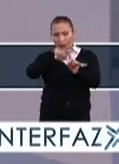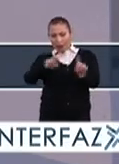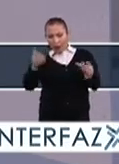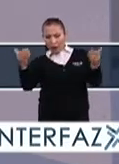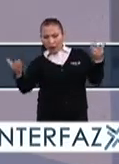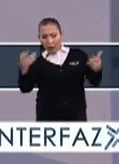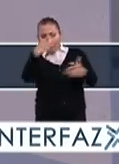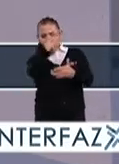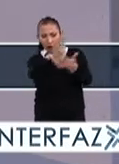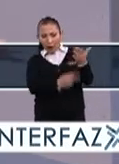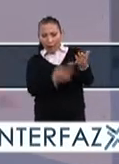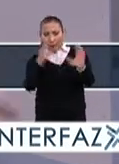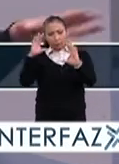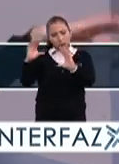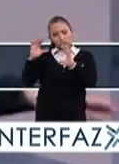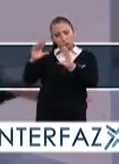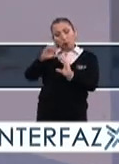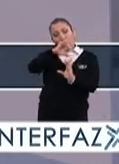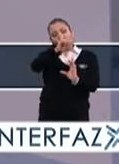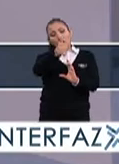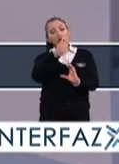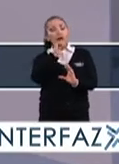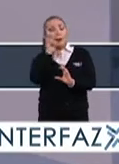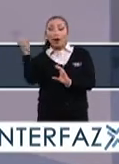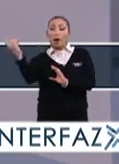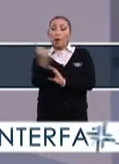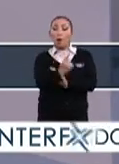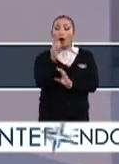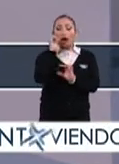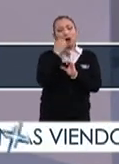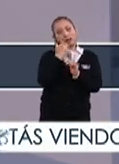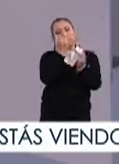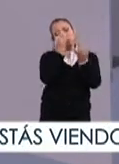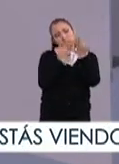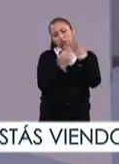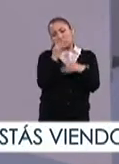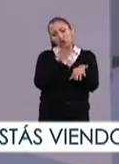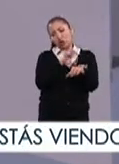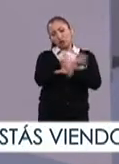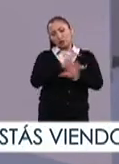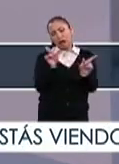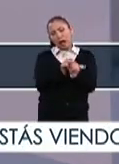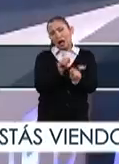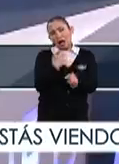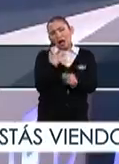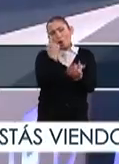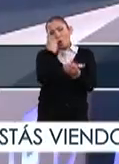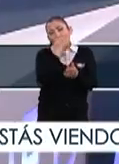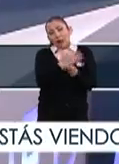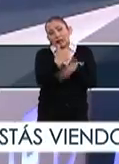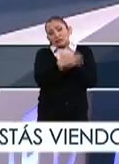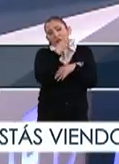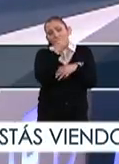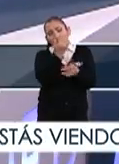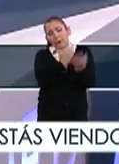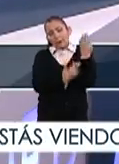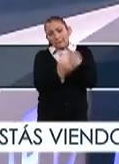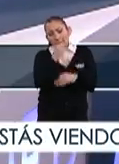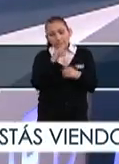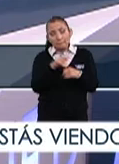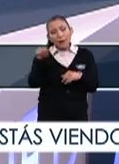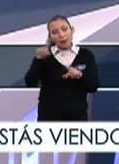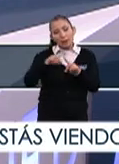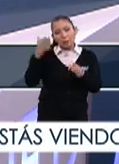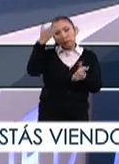de ver todo un programa educativo contra aquellos que nada más tienen como una atención médica y ya, o sea, nada más la consulta de 15 minutos y ya. Entonces